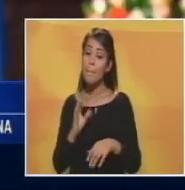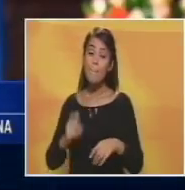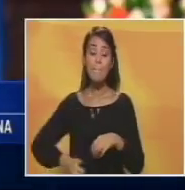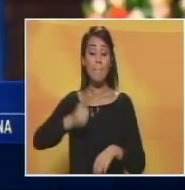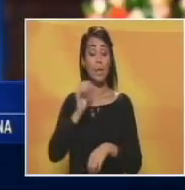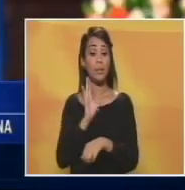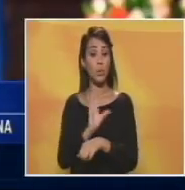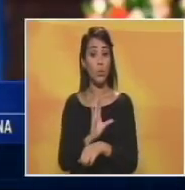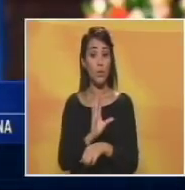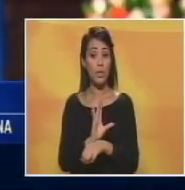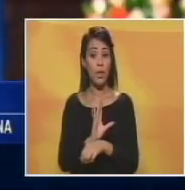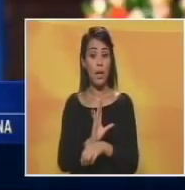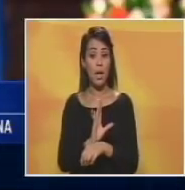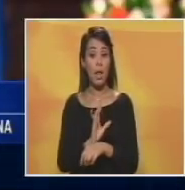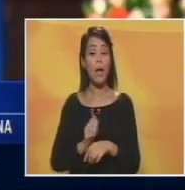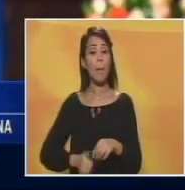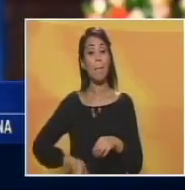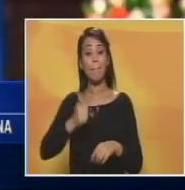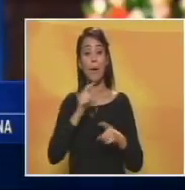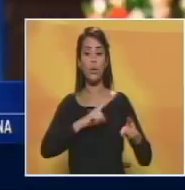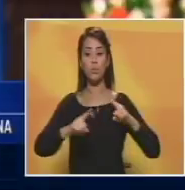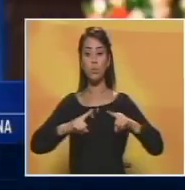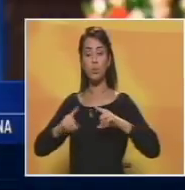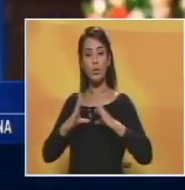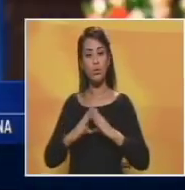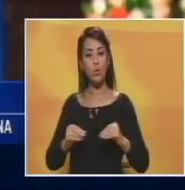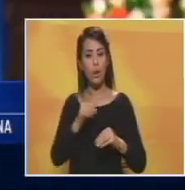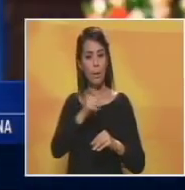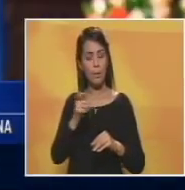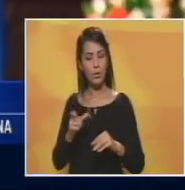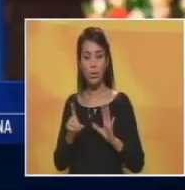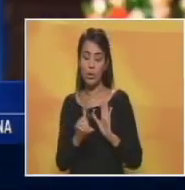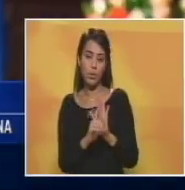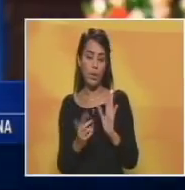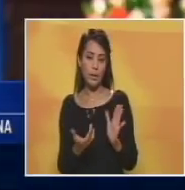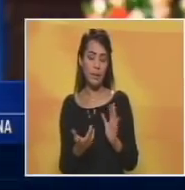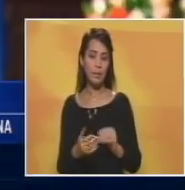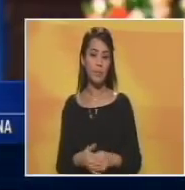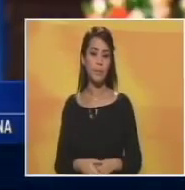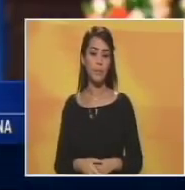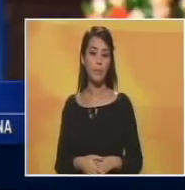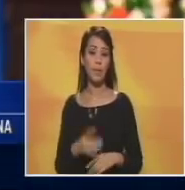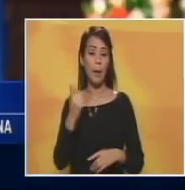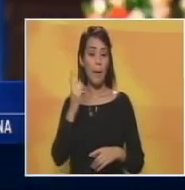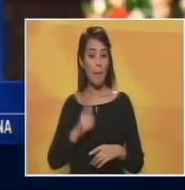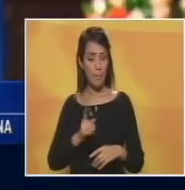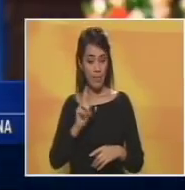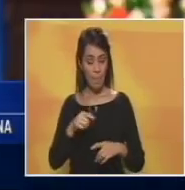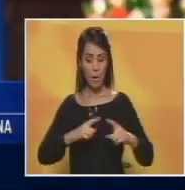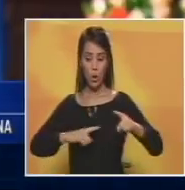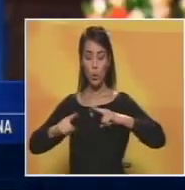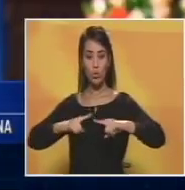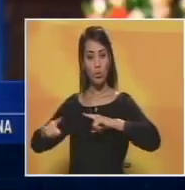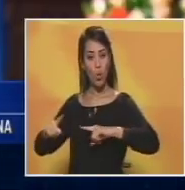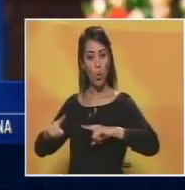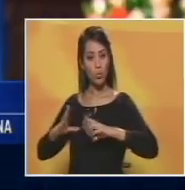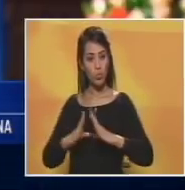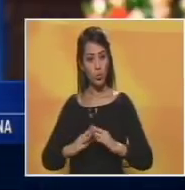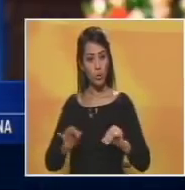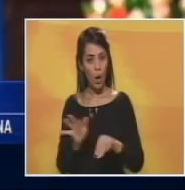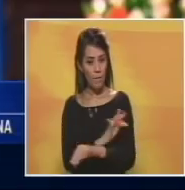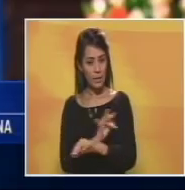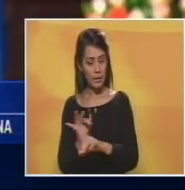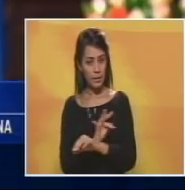mayor control de las trochas para las personas que pasan ilegalmente, un mayor control del paso en ese